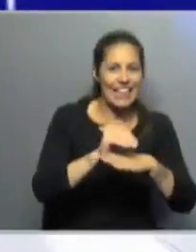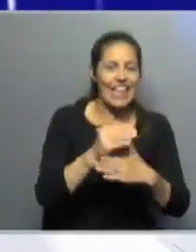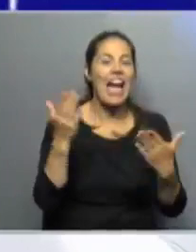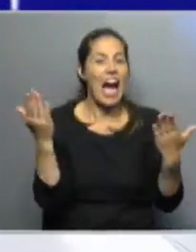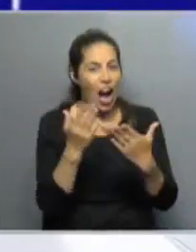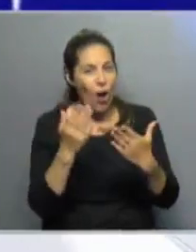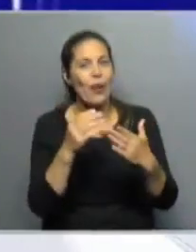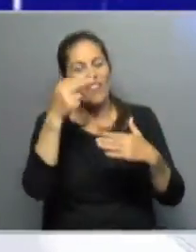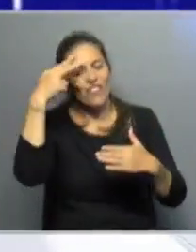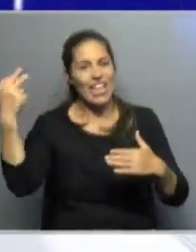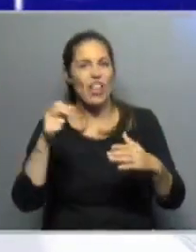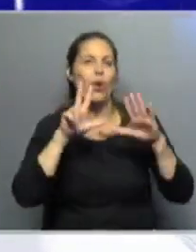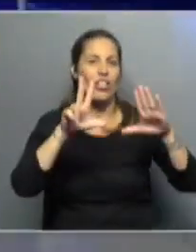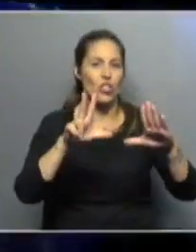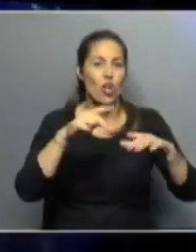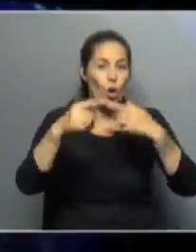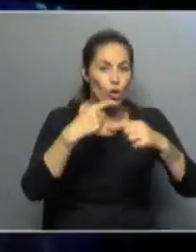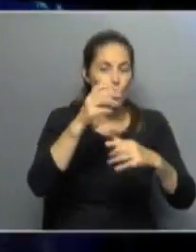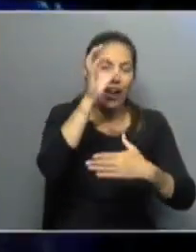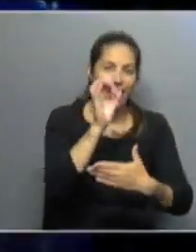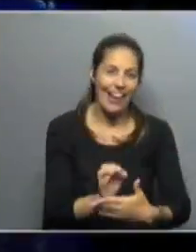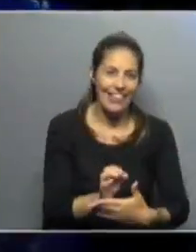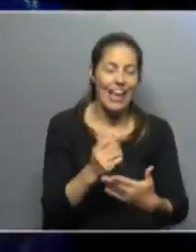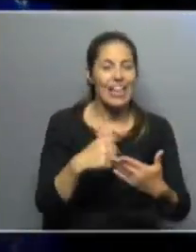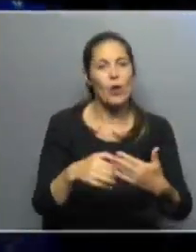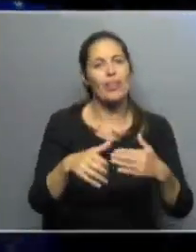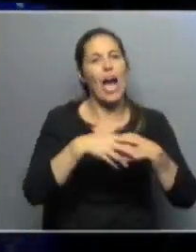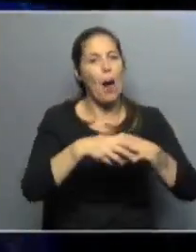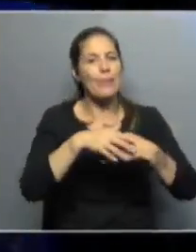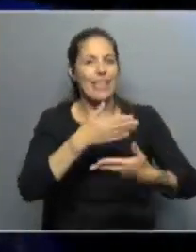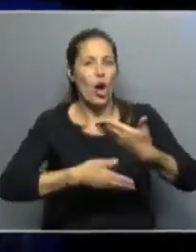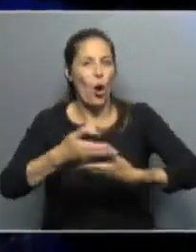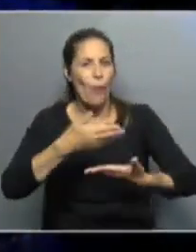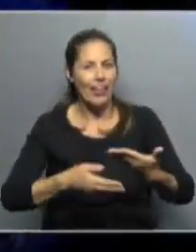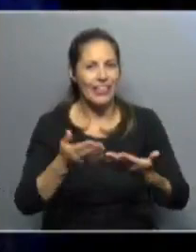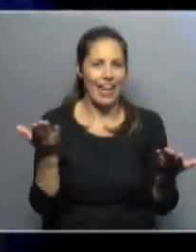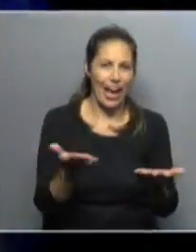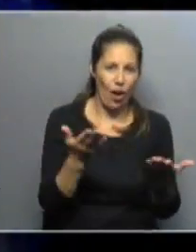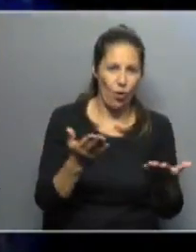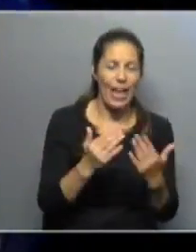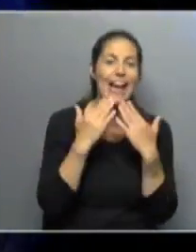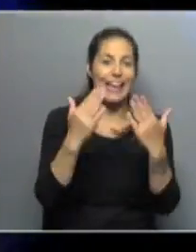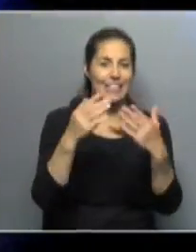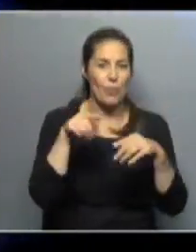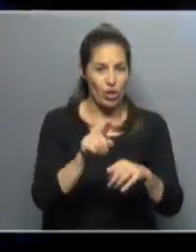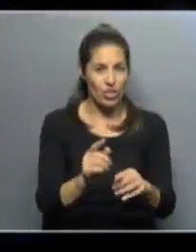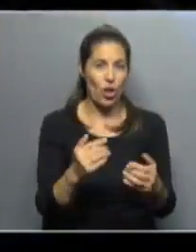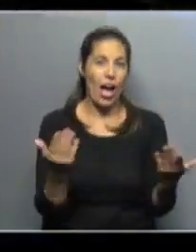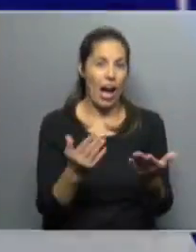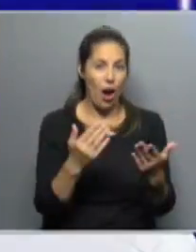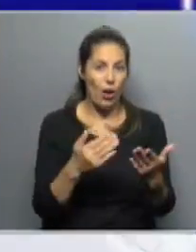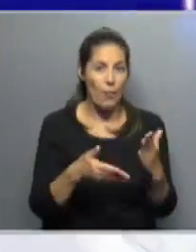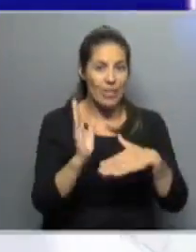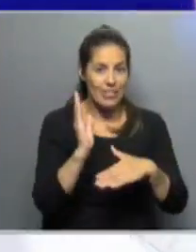agarrando la caída del sol y seguimos en esta amistad compartida, che, que nos ha venido engalanando todo el año. Gracias por eso. Y adelante, sin